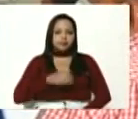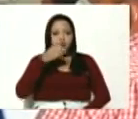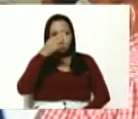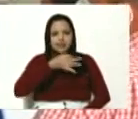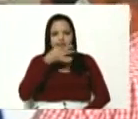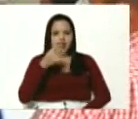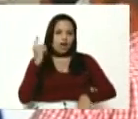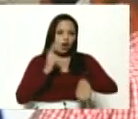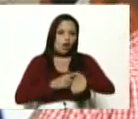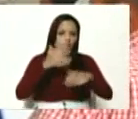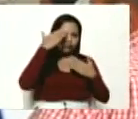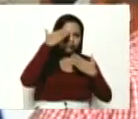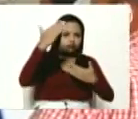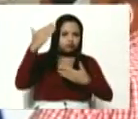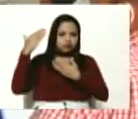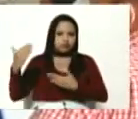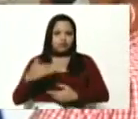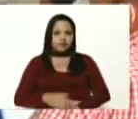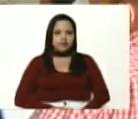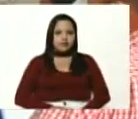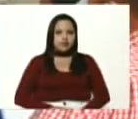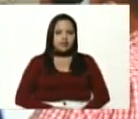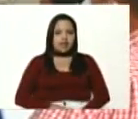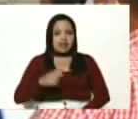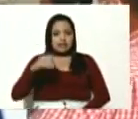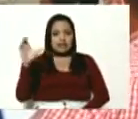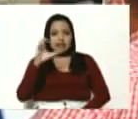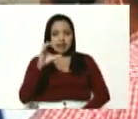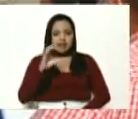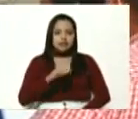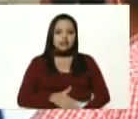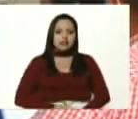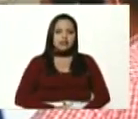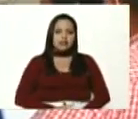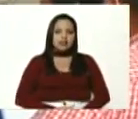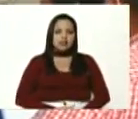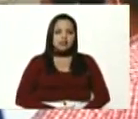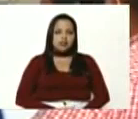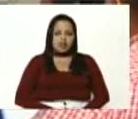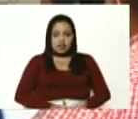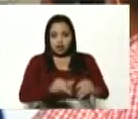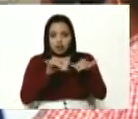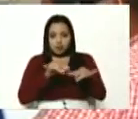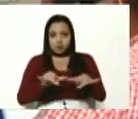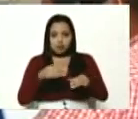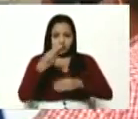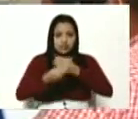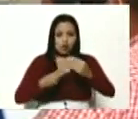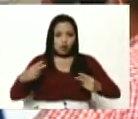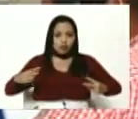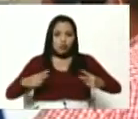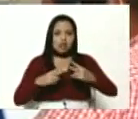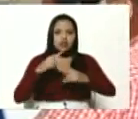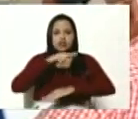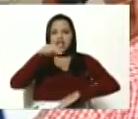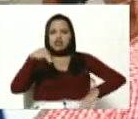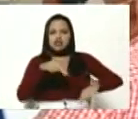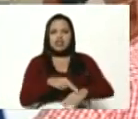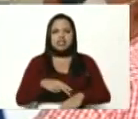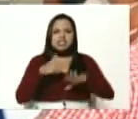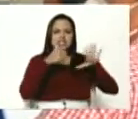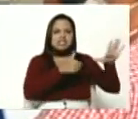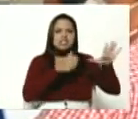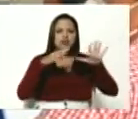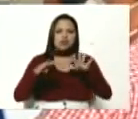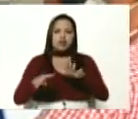esta hora te saludo desde el círculo militar en caracas a donde efectivamente se realiza un encuentro nacional con 69